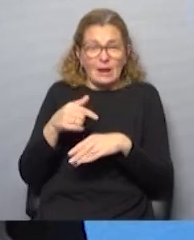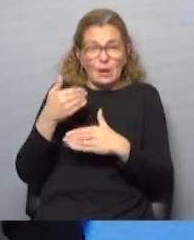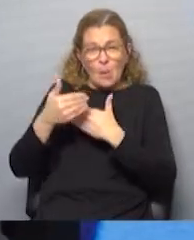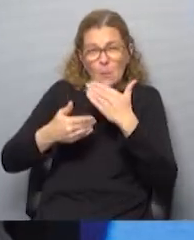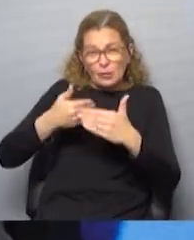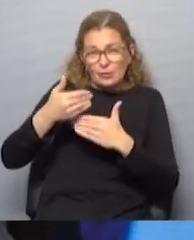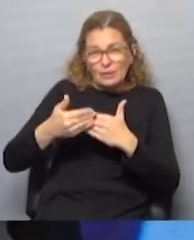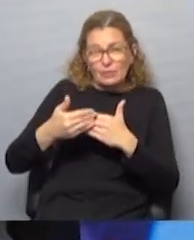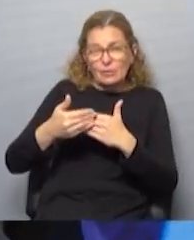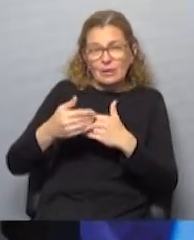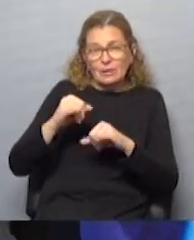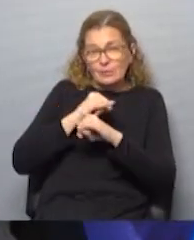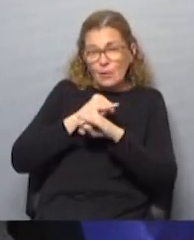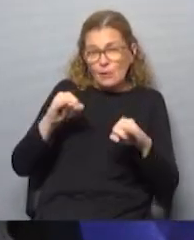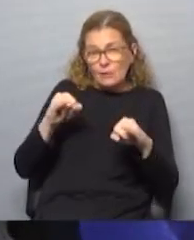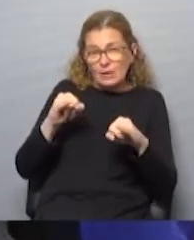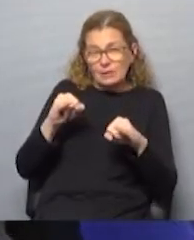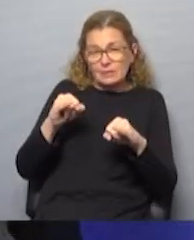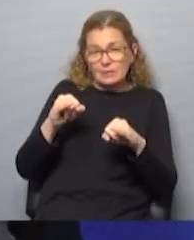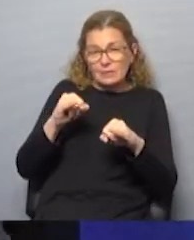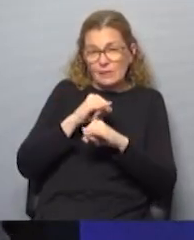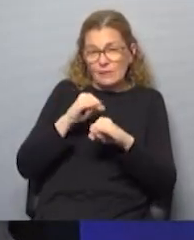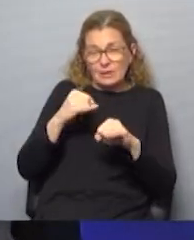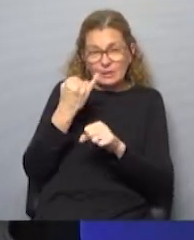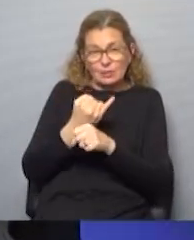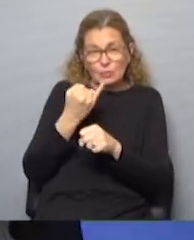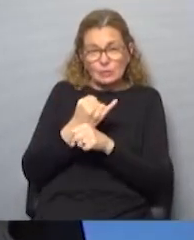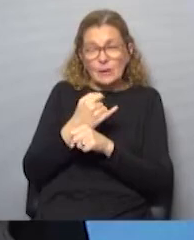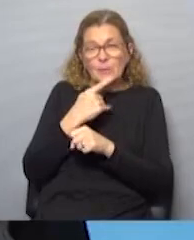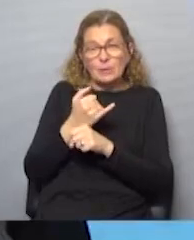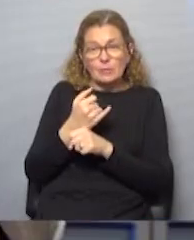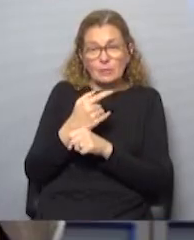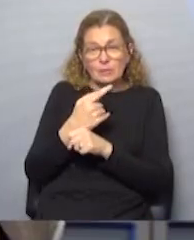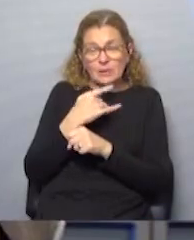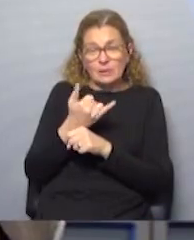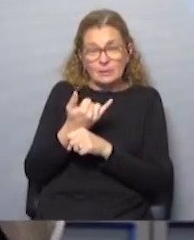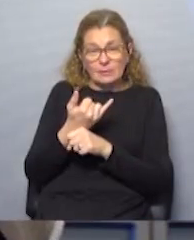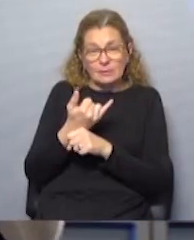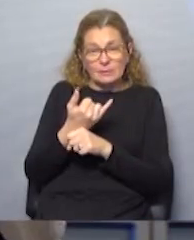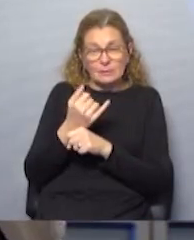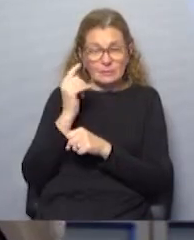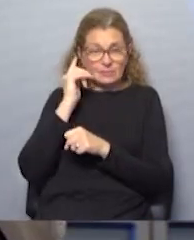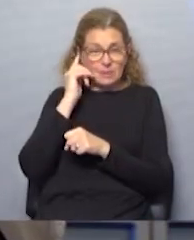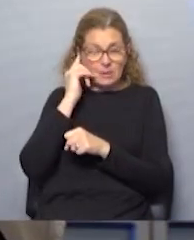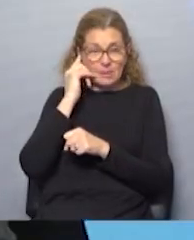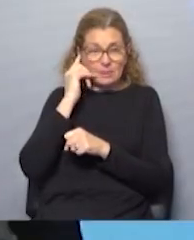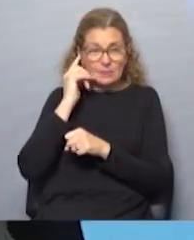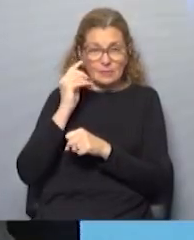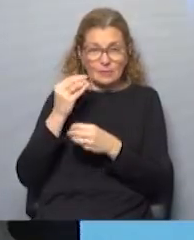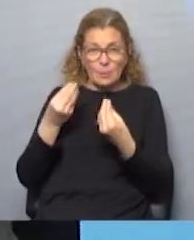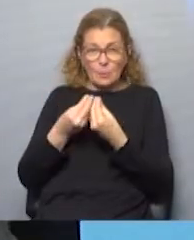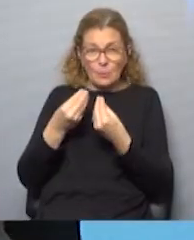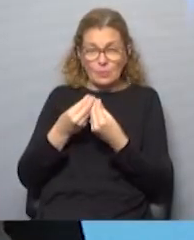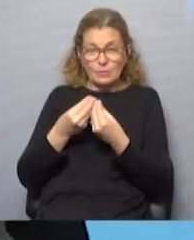productivo que llegaron al fin de ese fin esa industria algún ejemplo podemos tirar de ansa pero habrá cientos de la